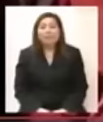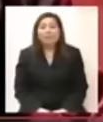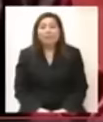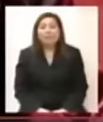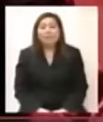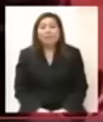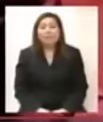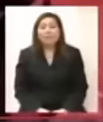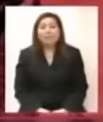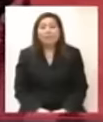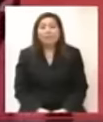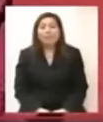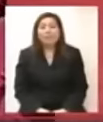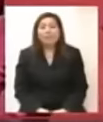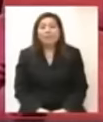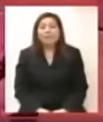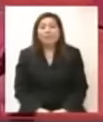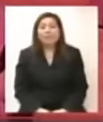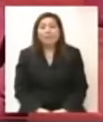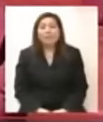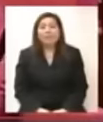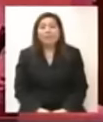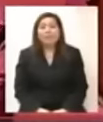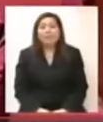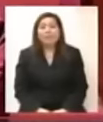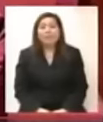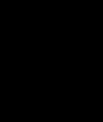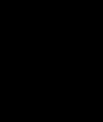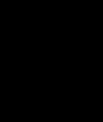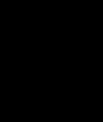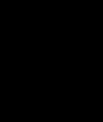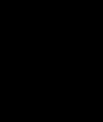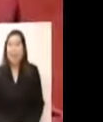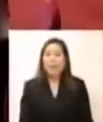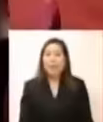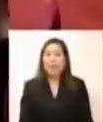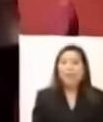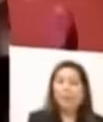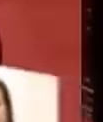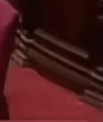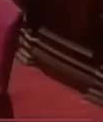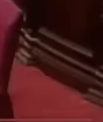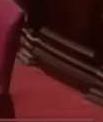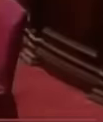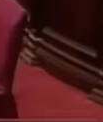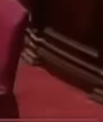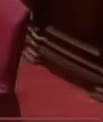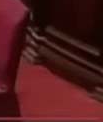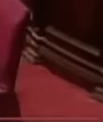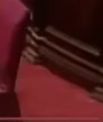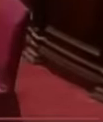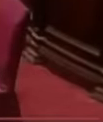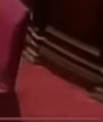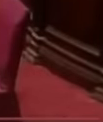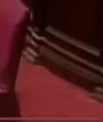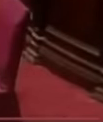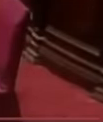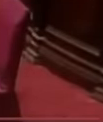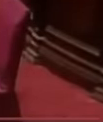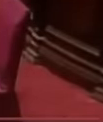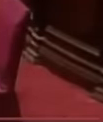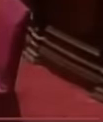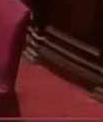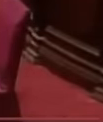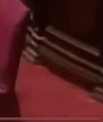ministra Gracias congresista rcano presidenta yo no sé si en esas condiciones las cosas van